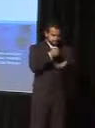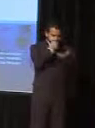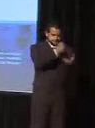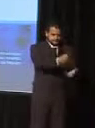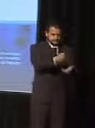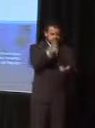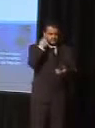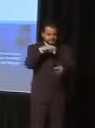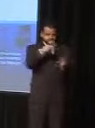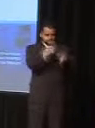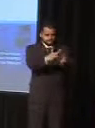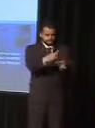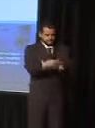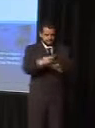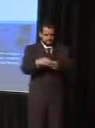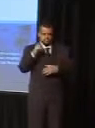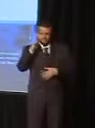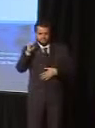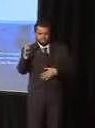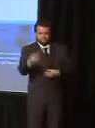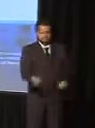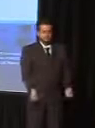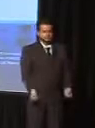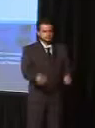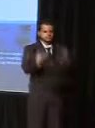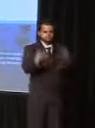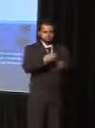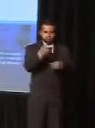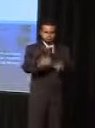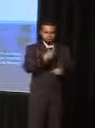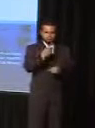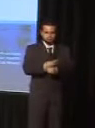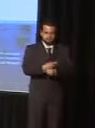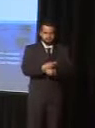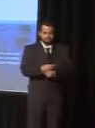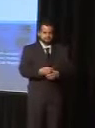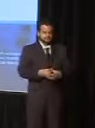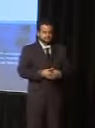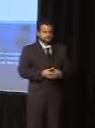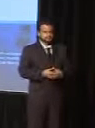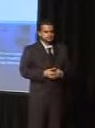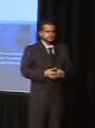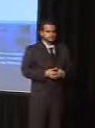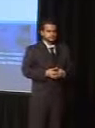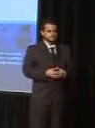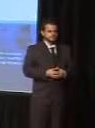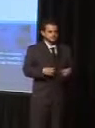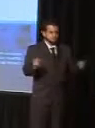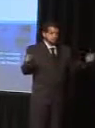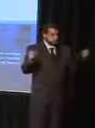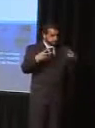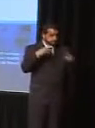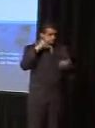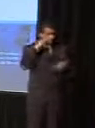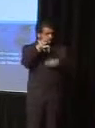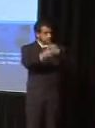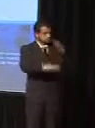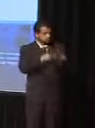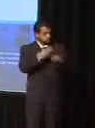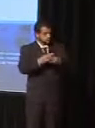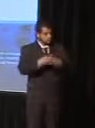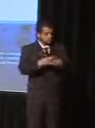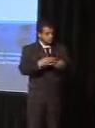visto es que en muchas sociedades que lo vemos a nivel mundial existe un